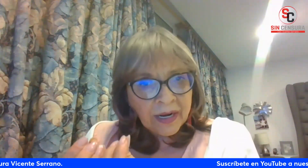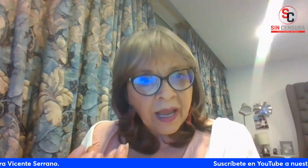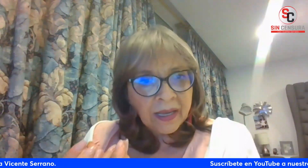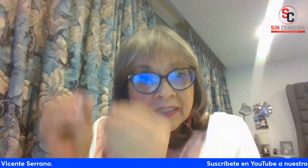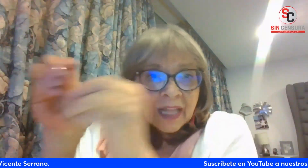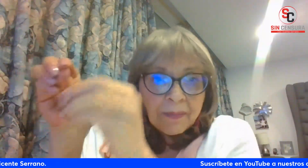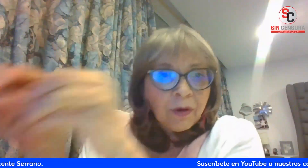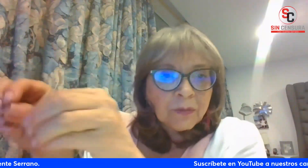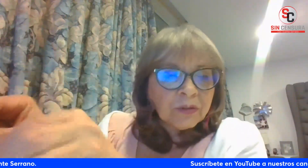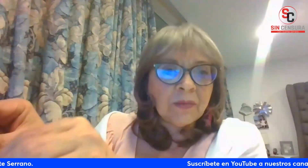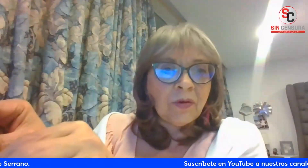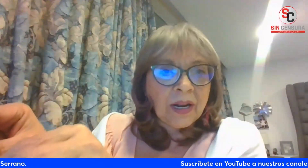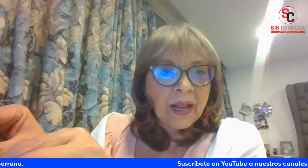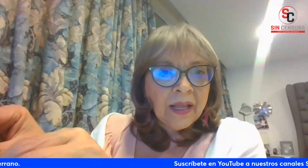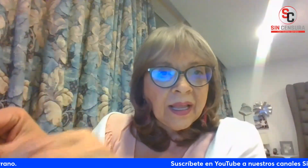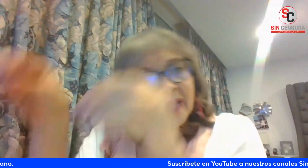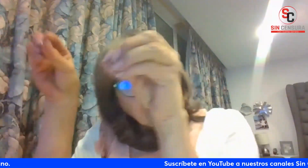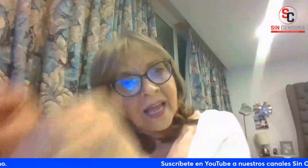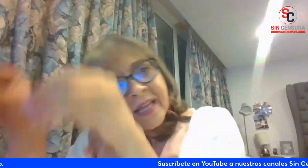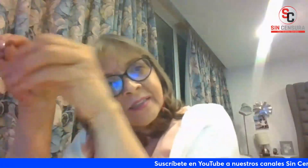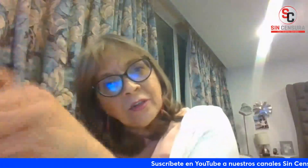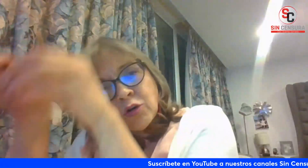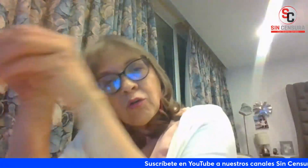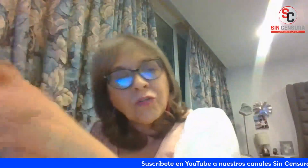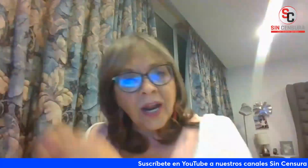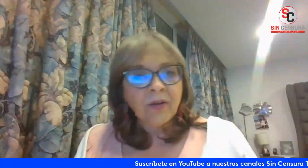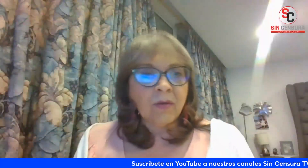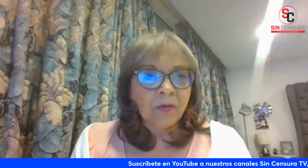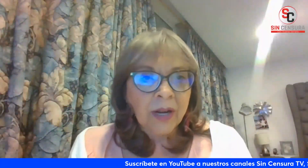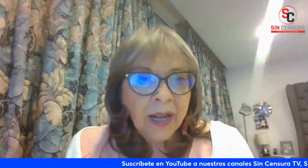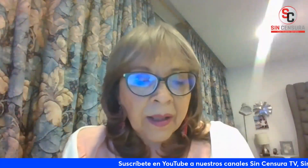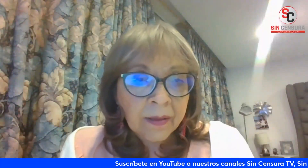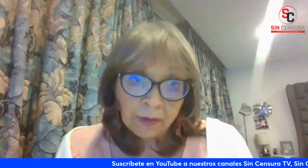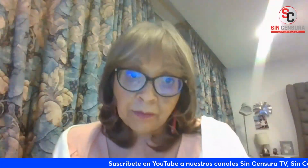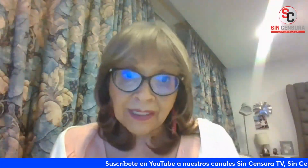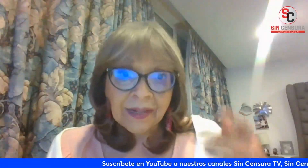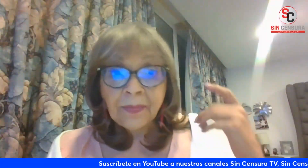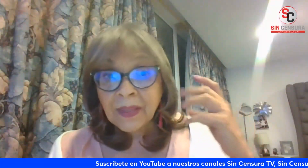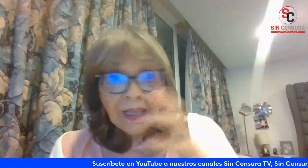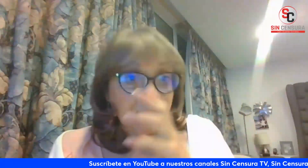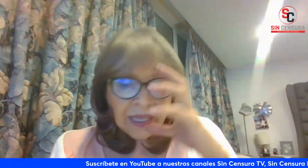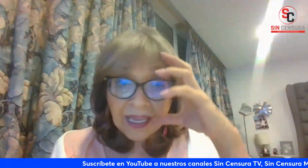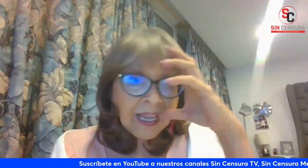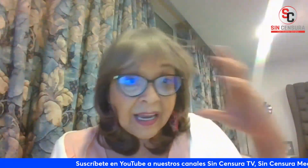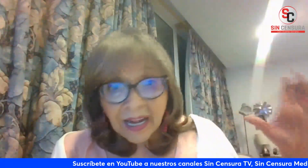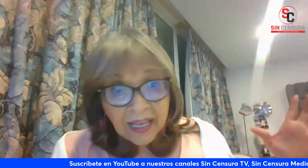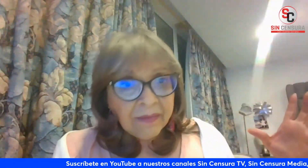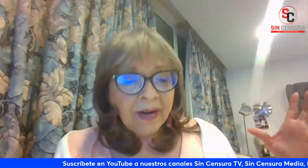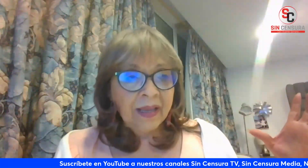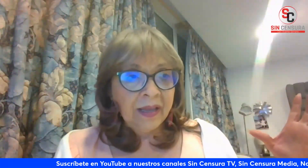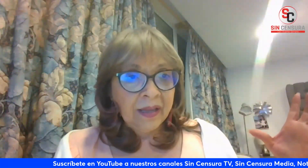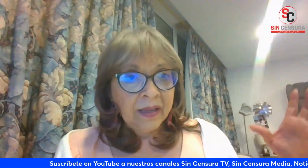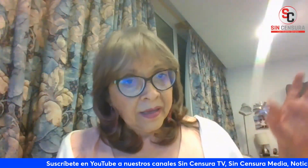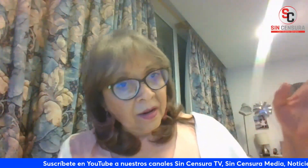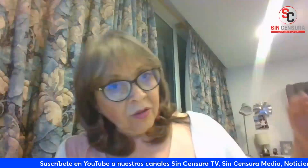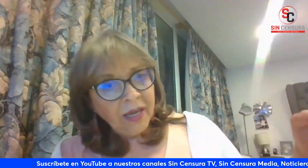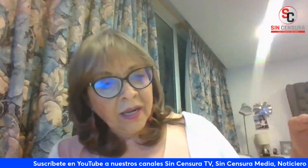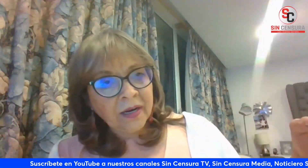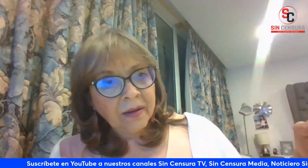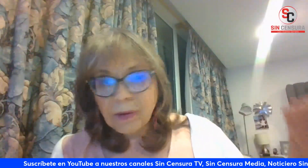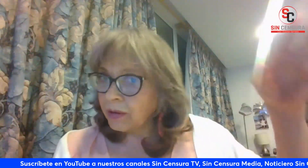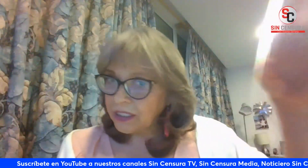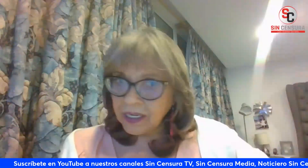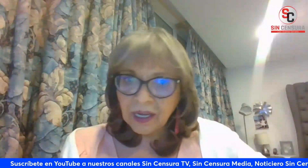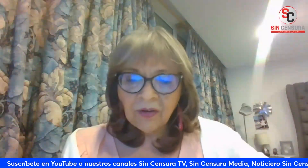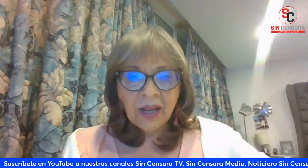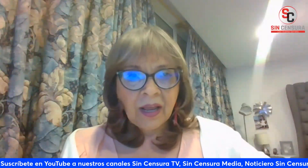a Morena, que está ahí por los votos de Morena, esté ahí haciendo lo contrario a Morena. Pero es más increíble que lo